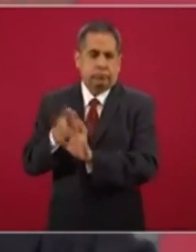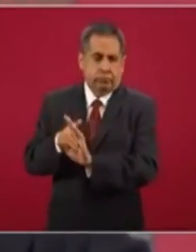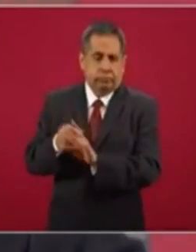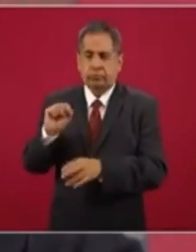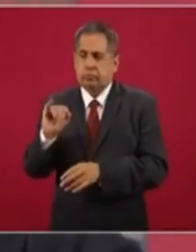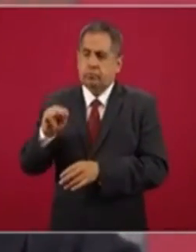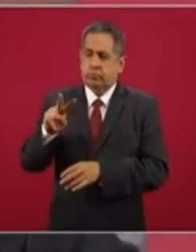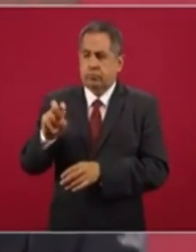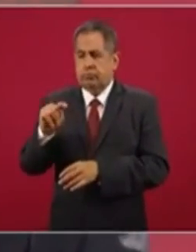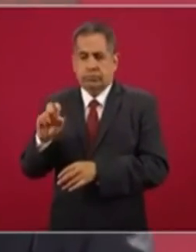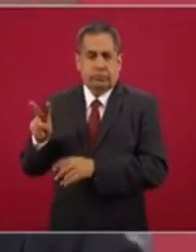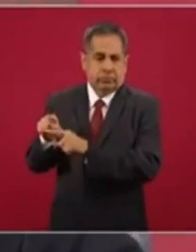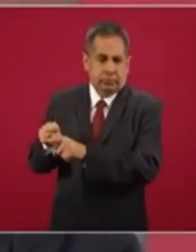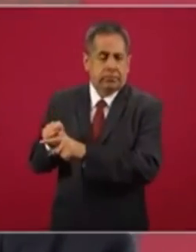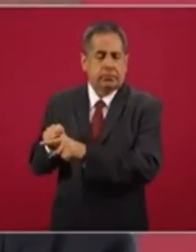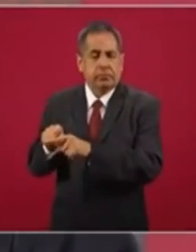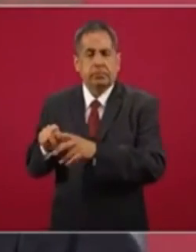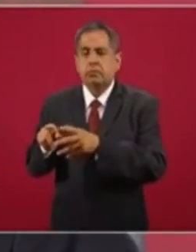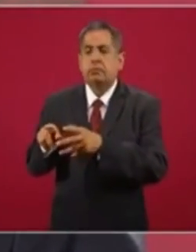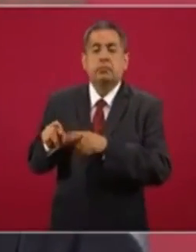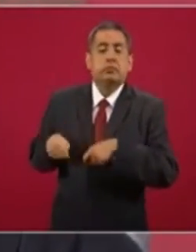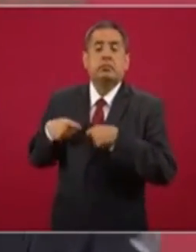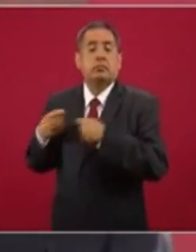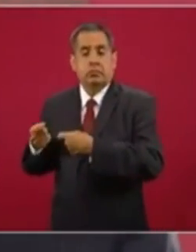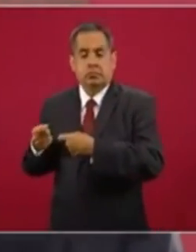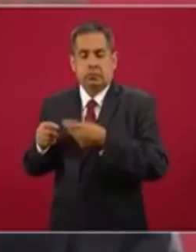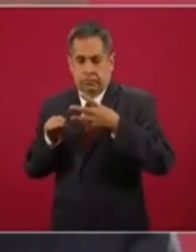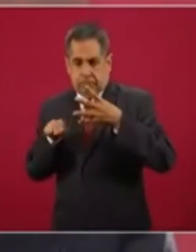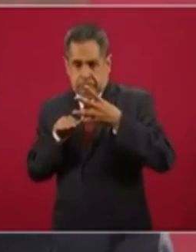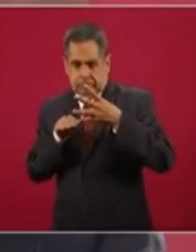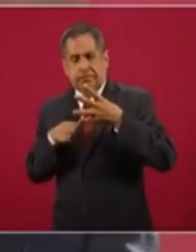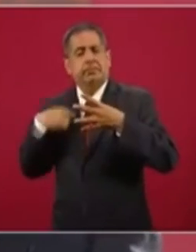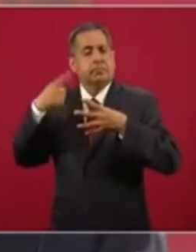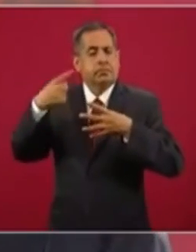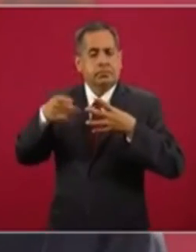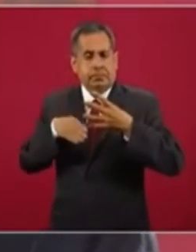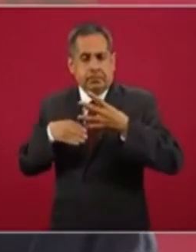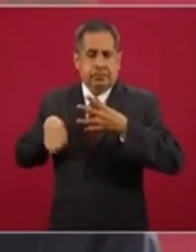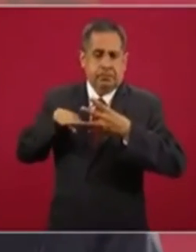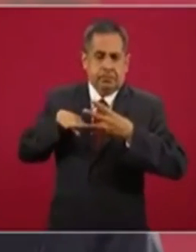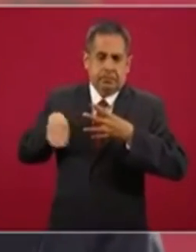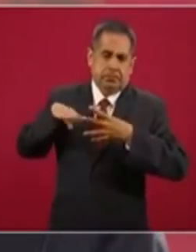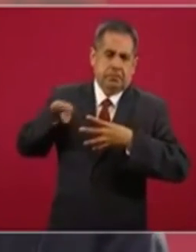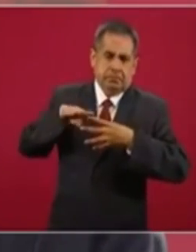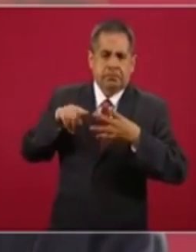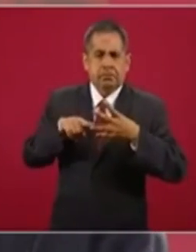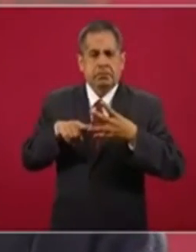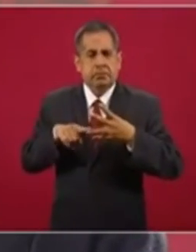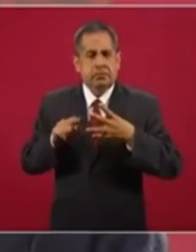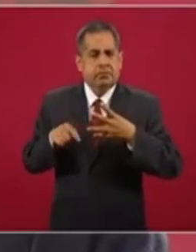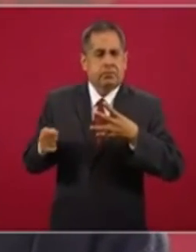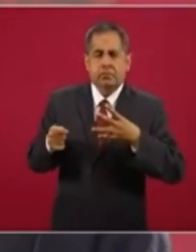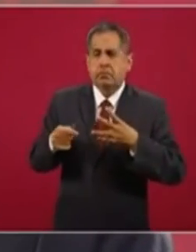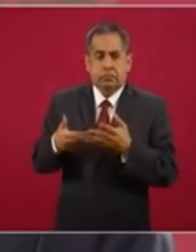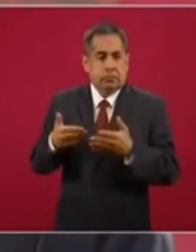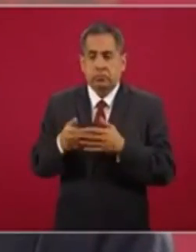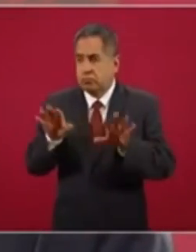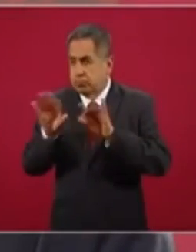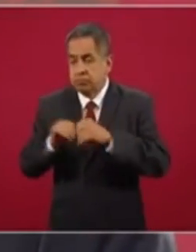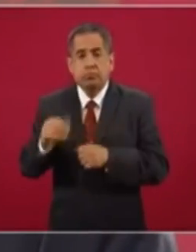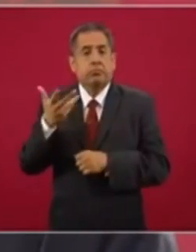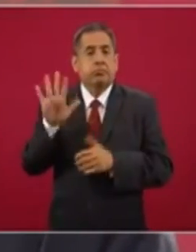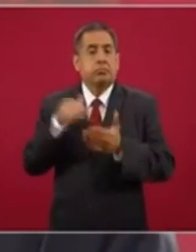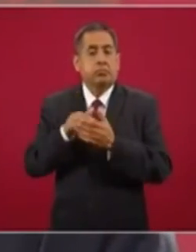Sistema Nacional de Investigadores, pero como candidata. Luego viene de nuevo la promoción, ahora creo que a 10,000